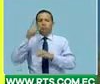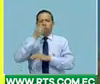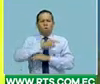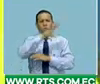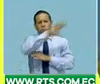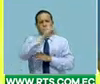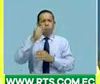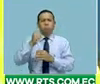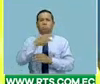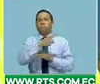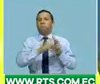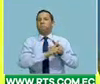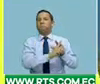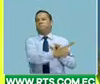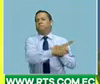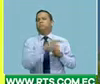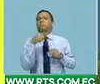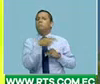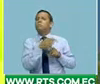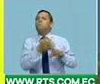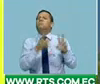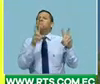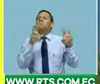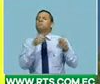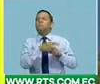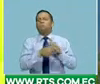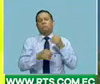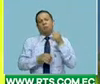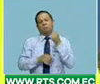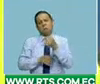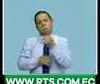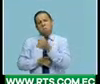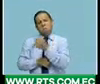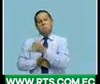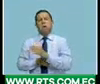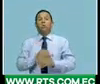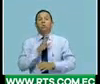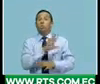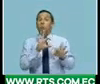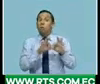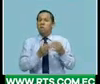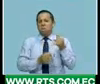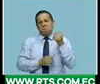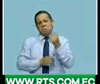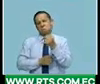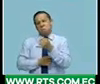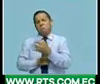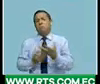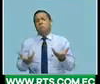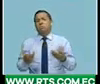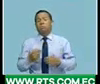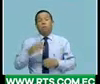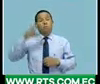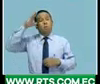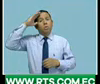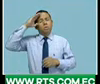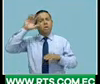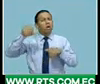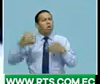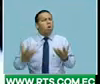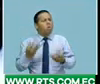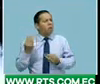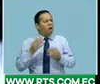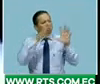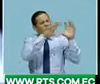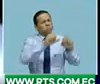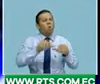realizado o había cometido el delito de violación hacia varias familiares. Para su captura, la unidad policial tuvo que utilizar canoas,